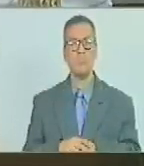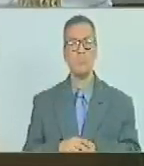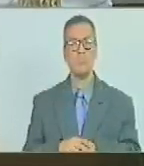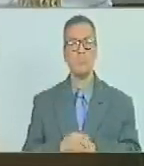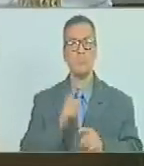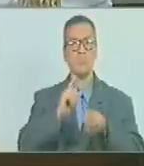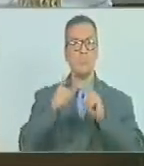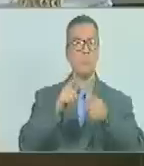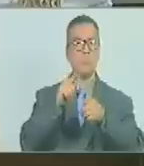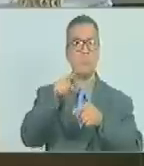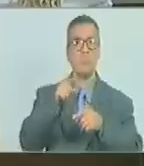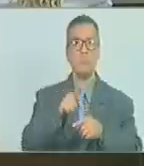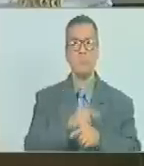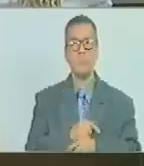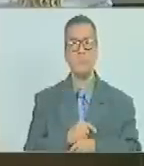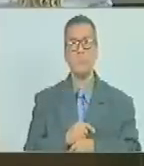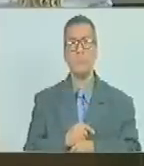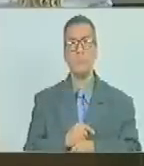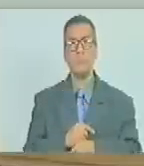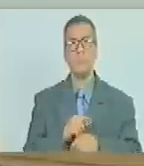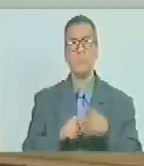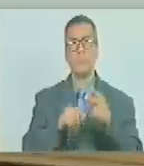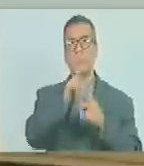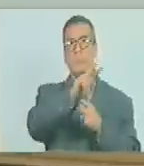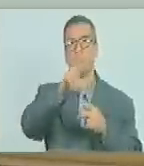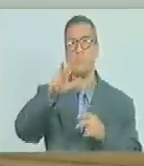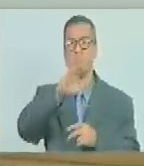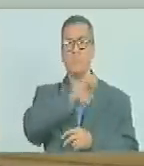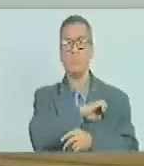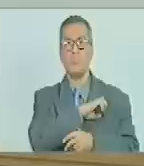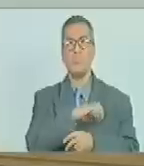En alguna parte estaban el 23 de enero.